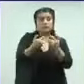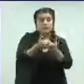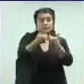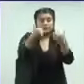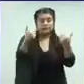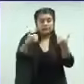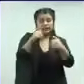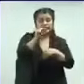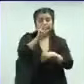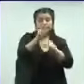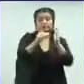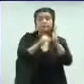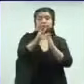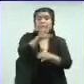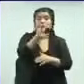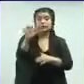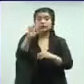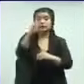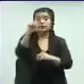de